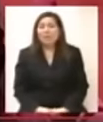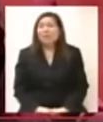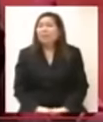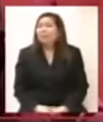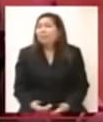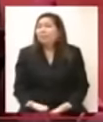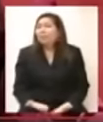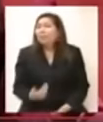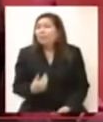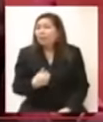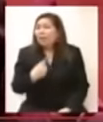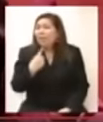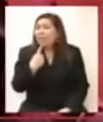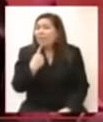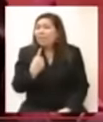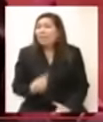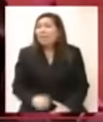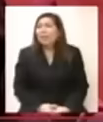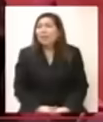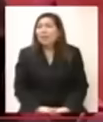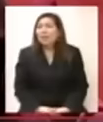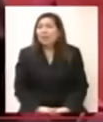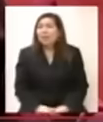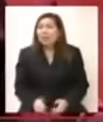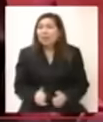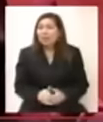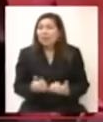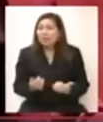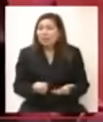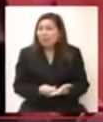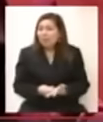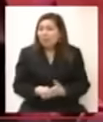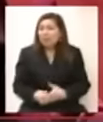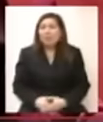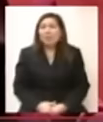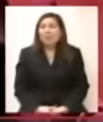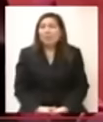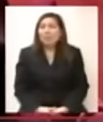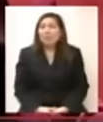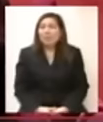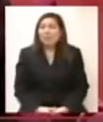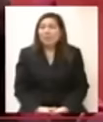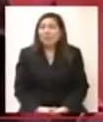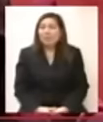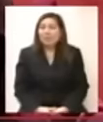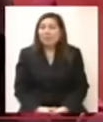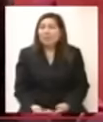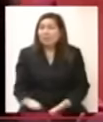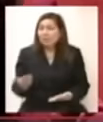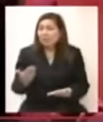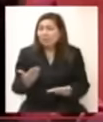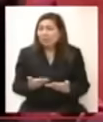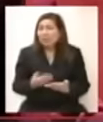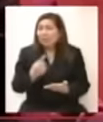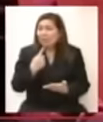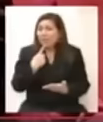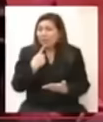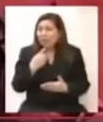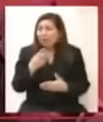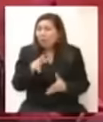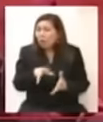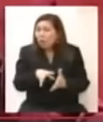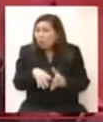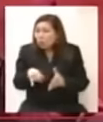entonces yo digo con estos costos estaremos en condiciones de decir que estamos